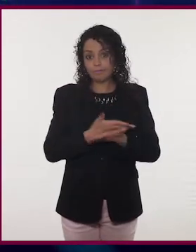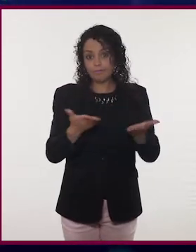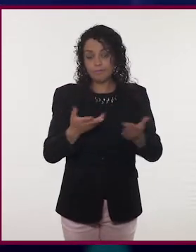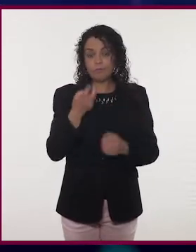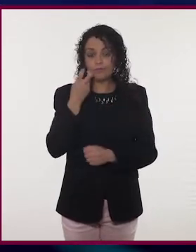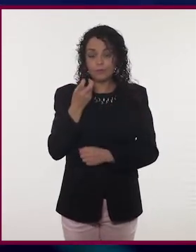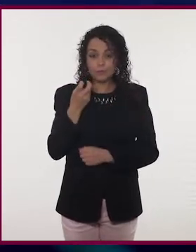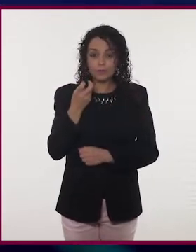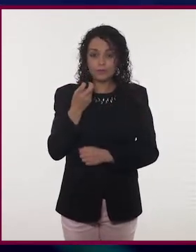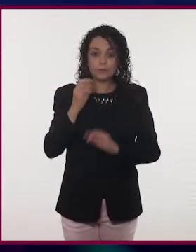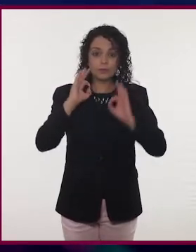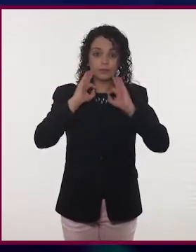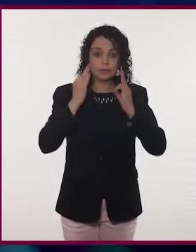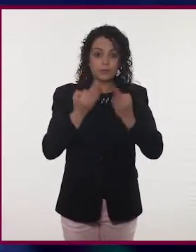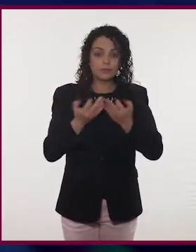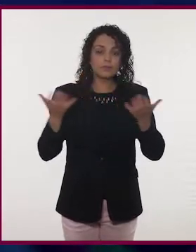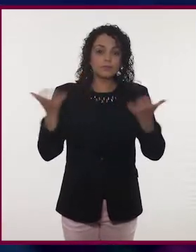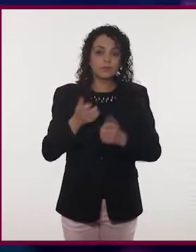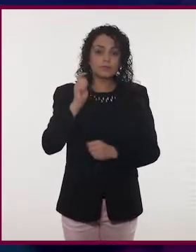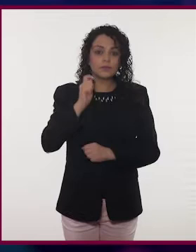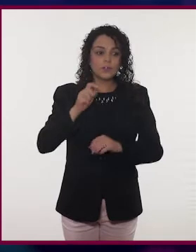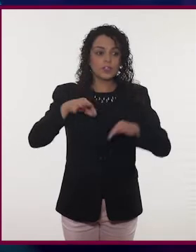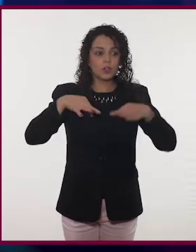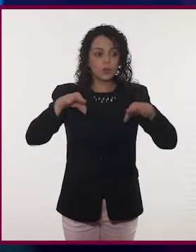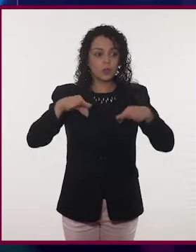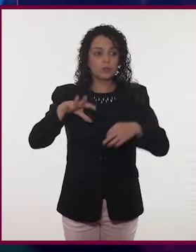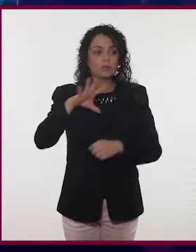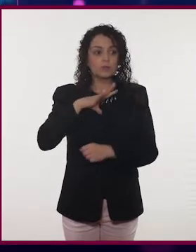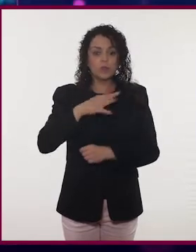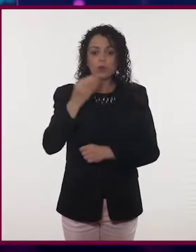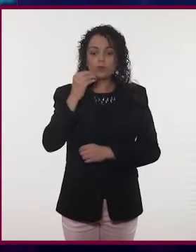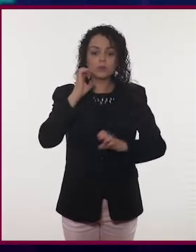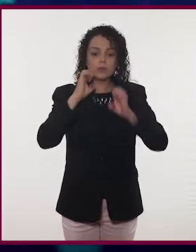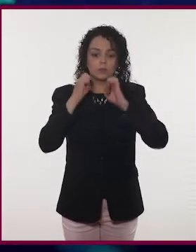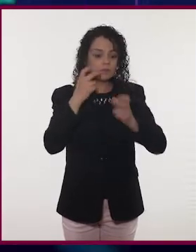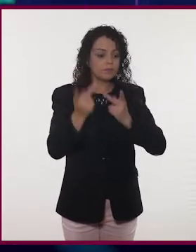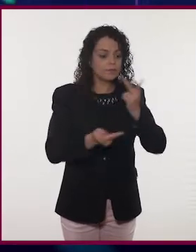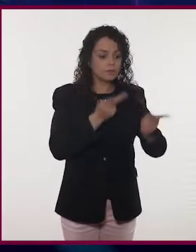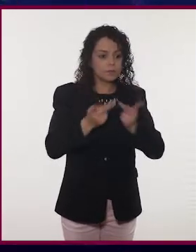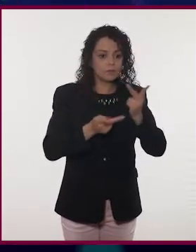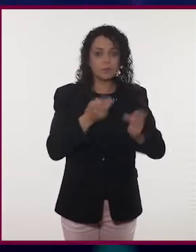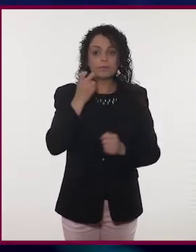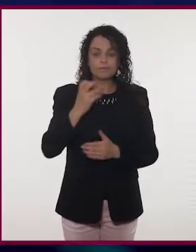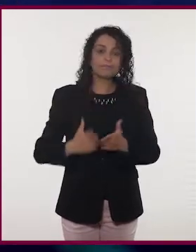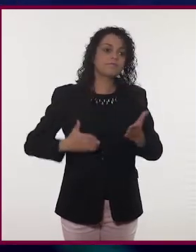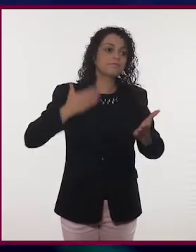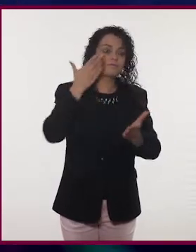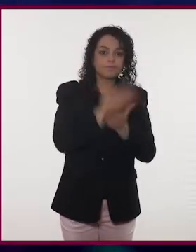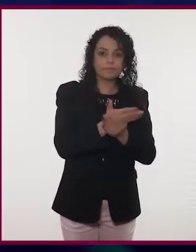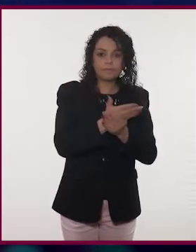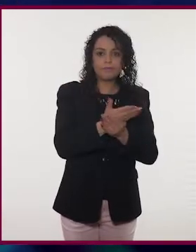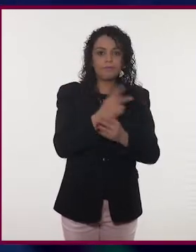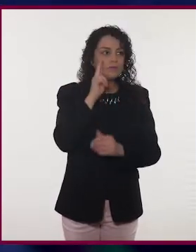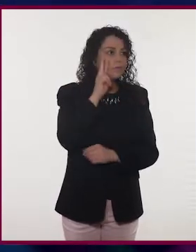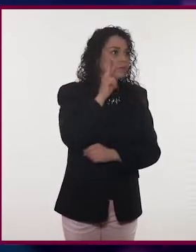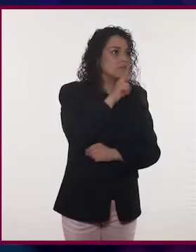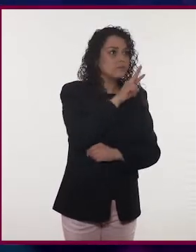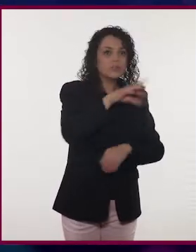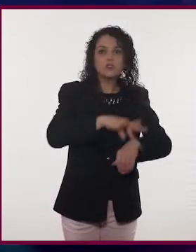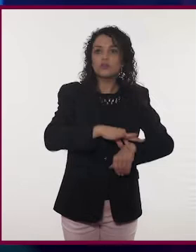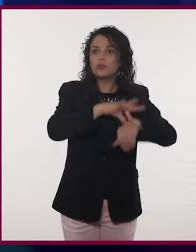de forma remota recibimos documentos, tenemos varias entrevistas con ellos, y ya eventualmente se hace una visita presencial en donde